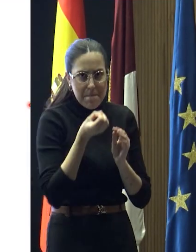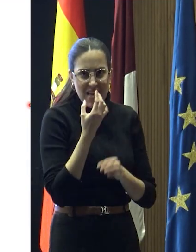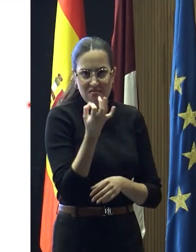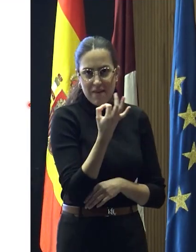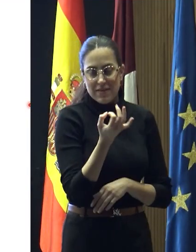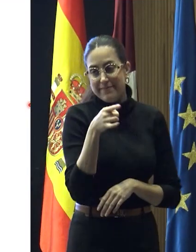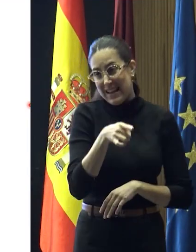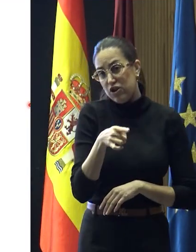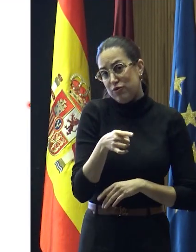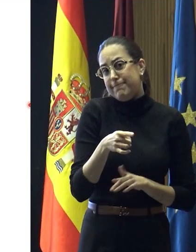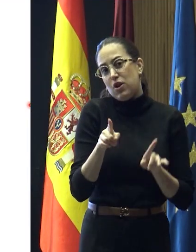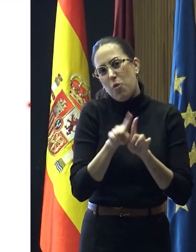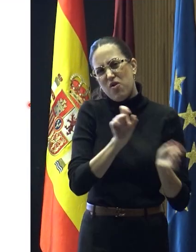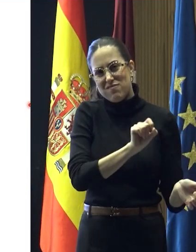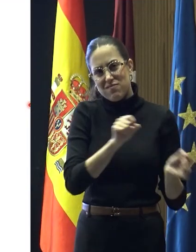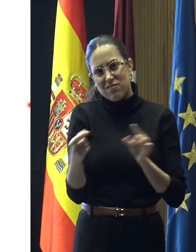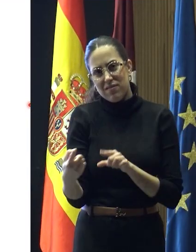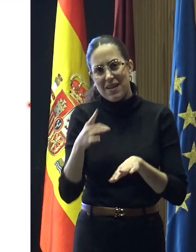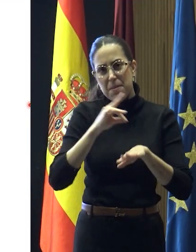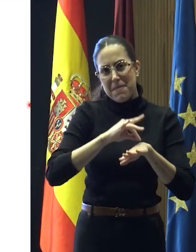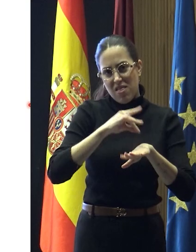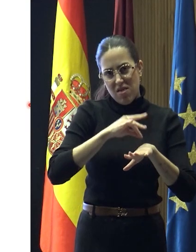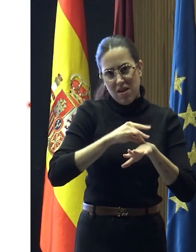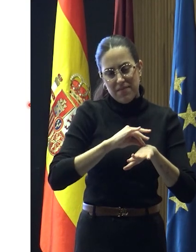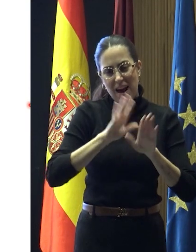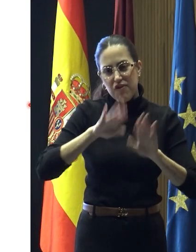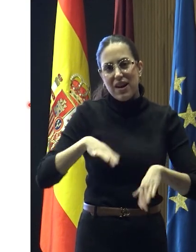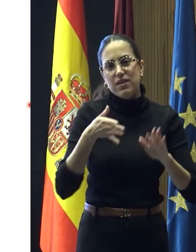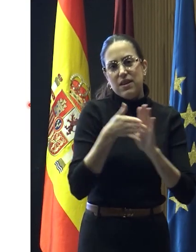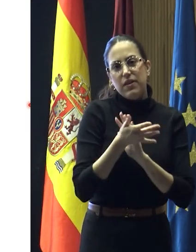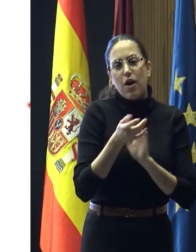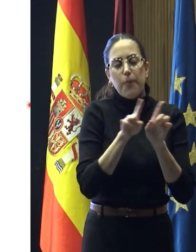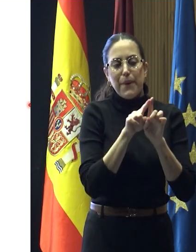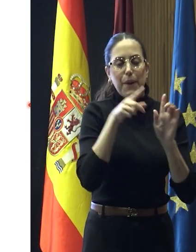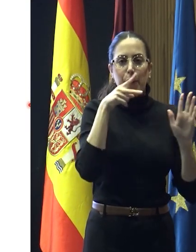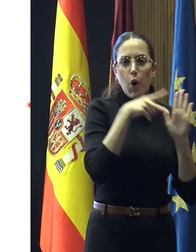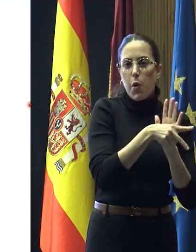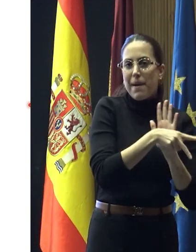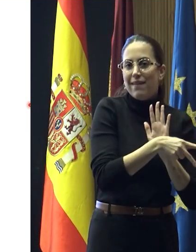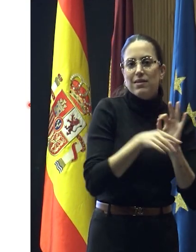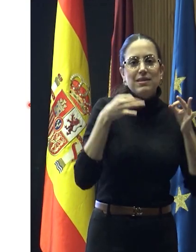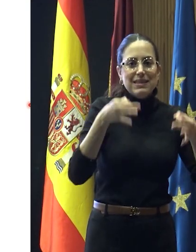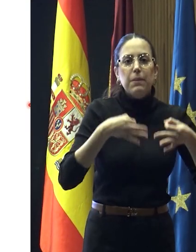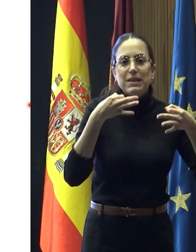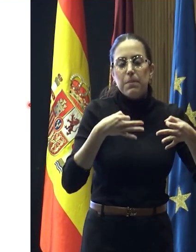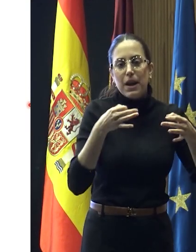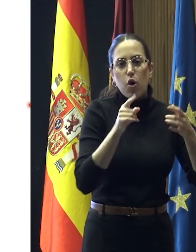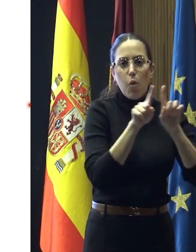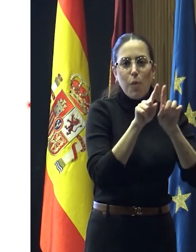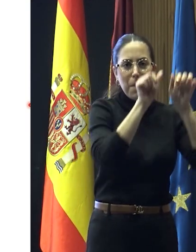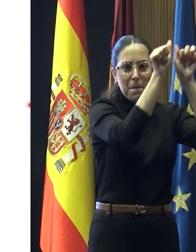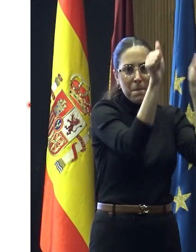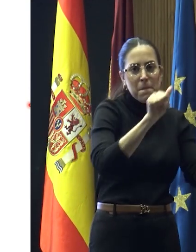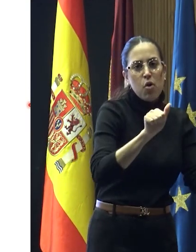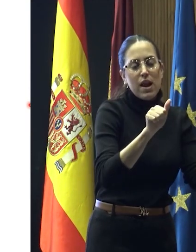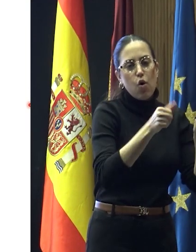que ha ocurrido durante mucho tiempo con la medicina. La norma ha sido siempre el patrón de la fisiología